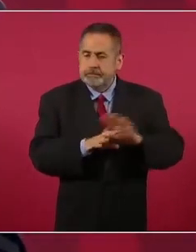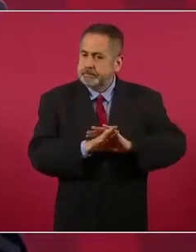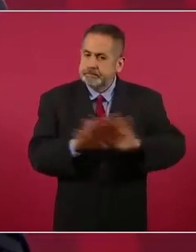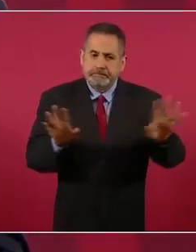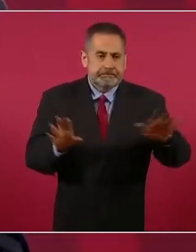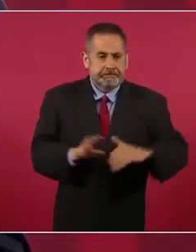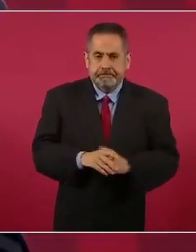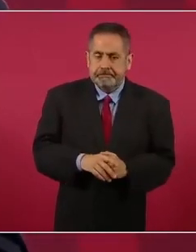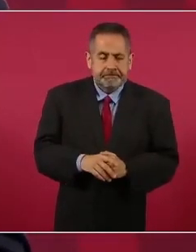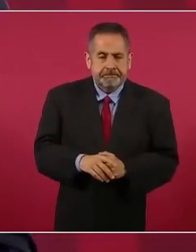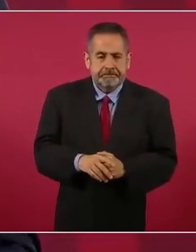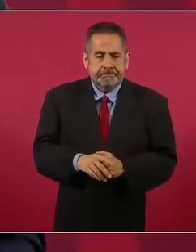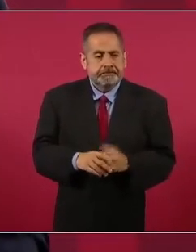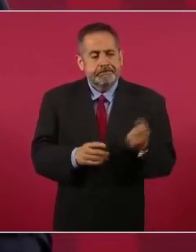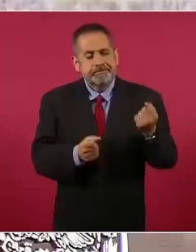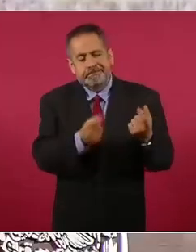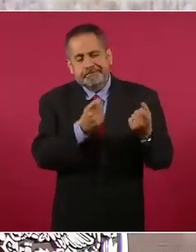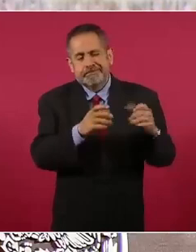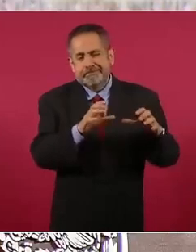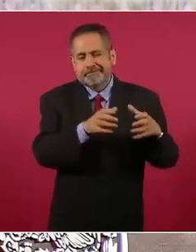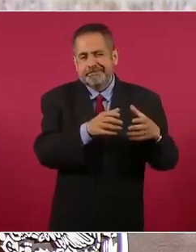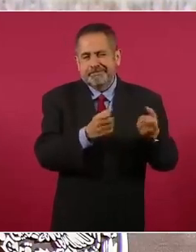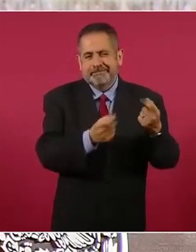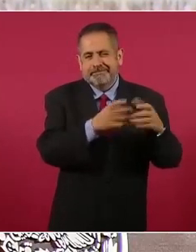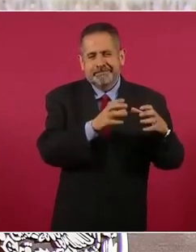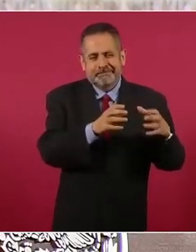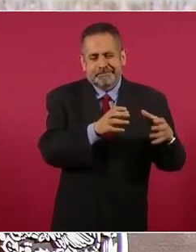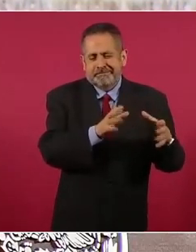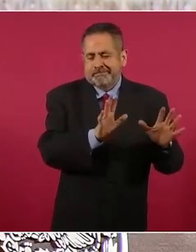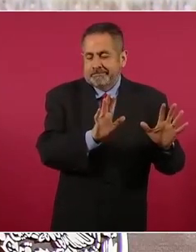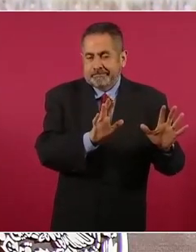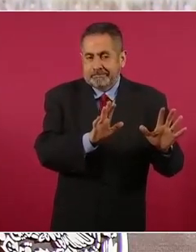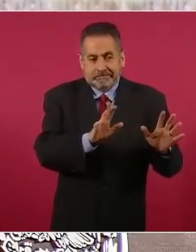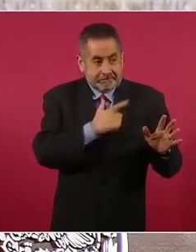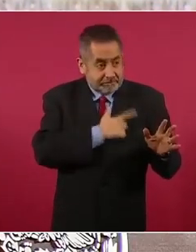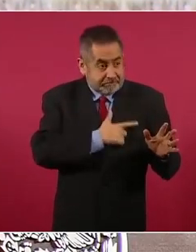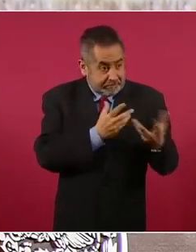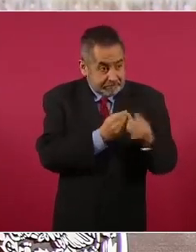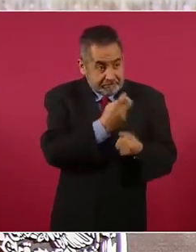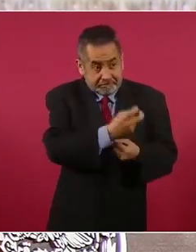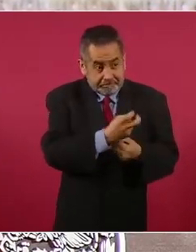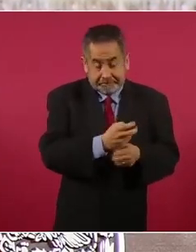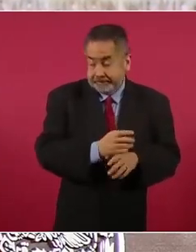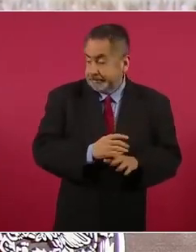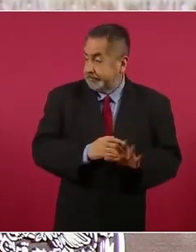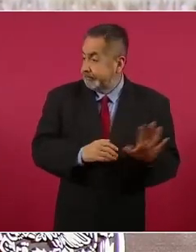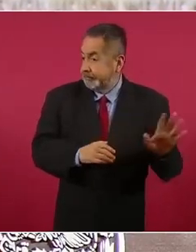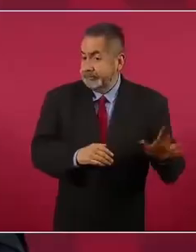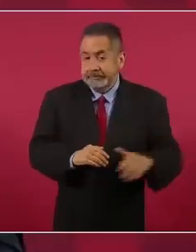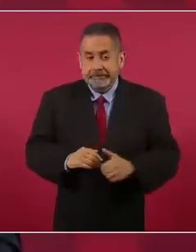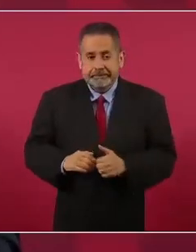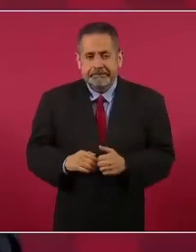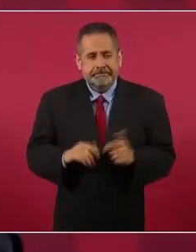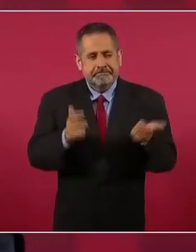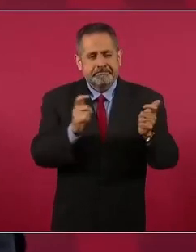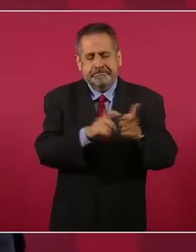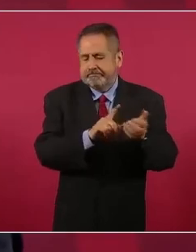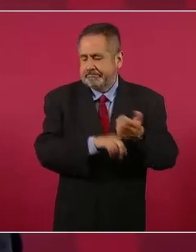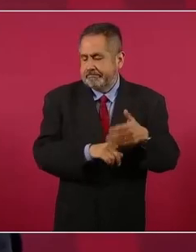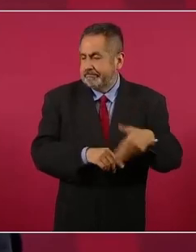Afortunadamente es un sector ya muy reducido,